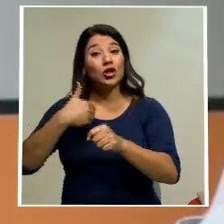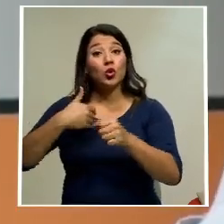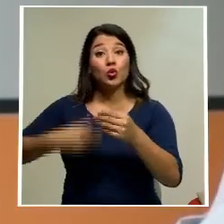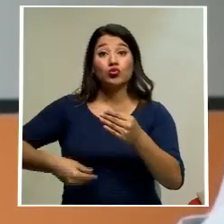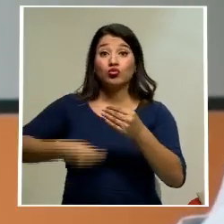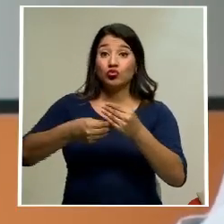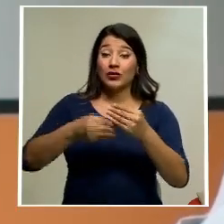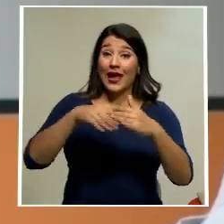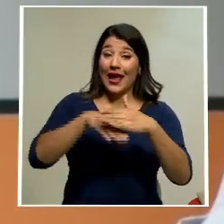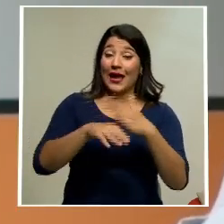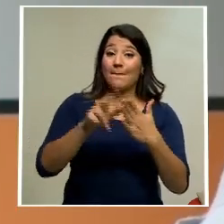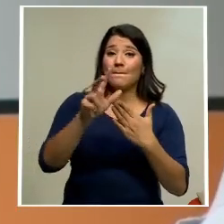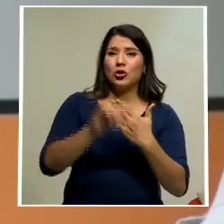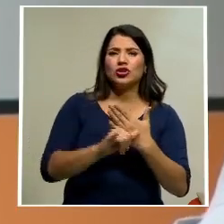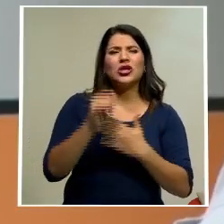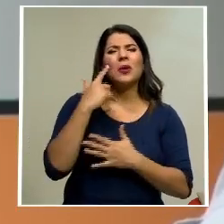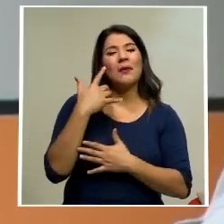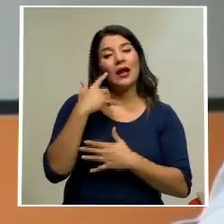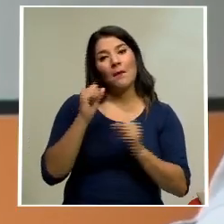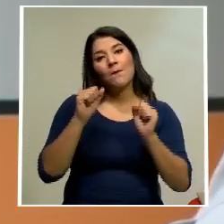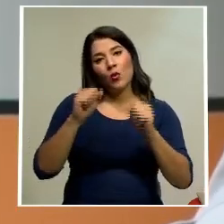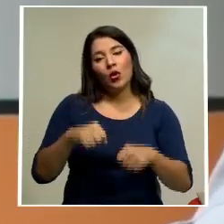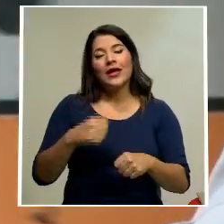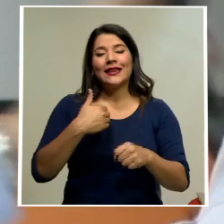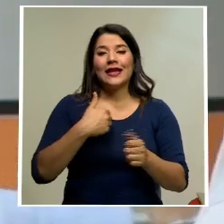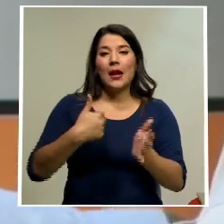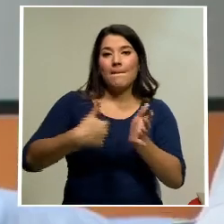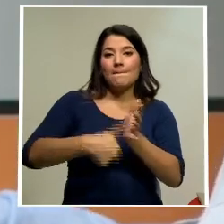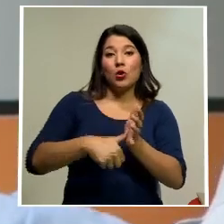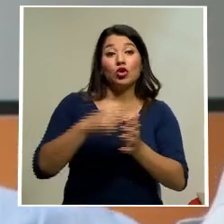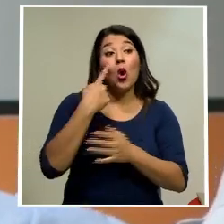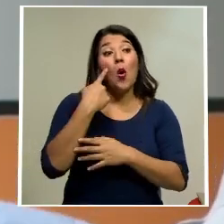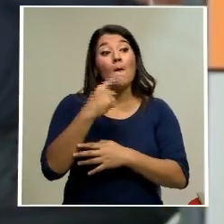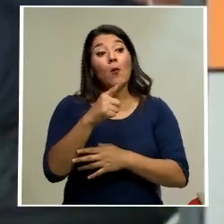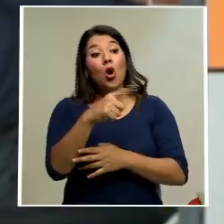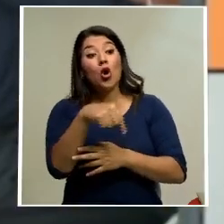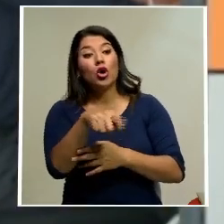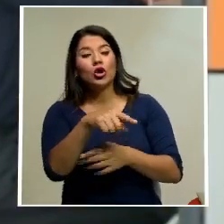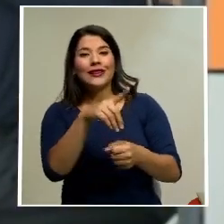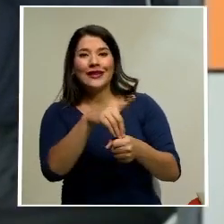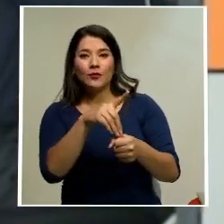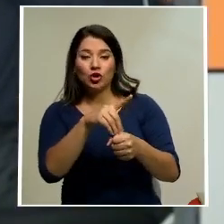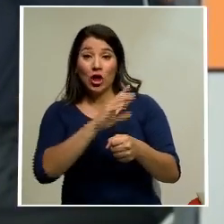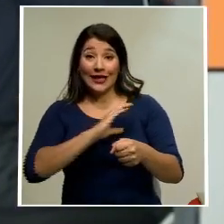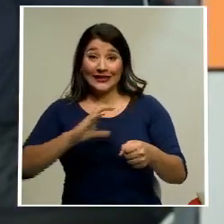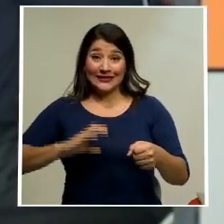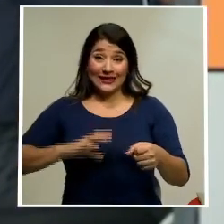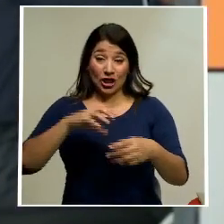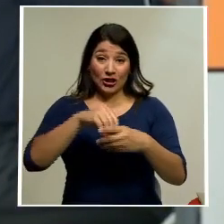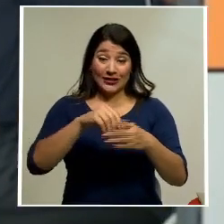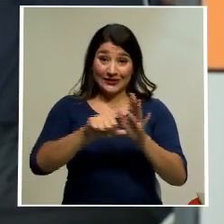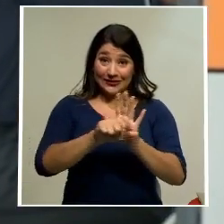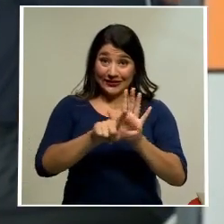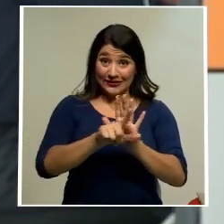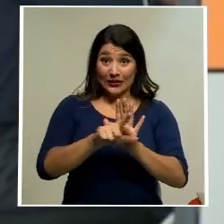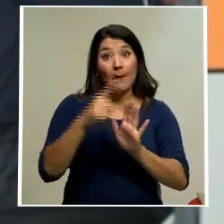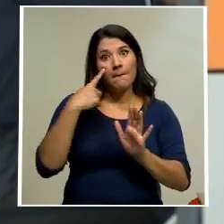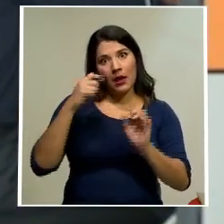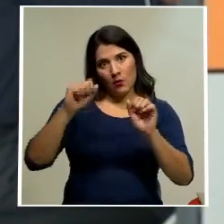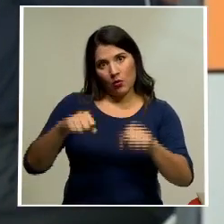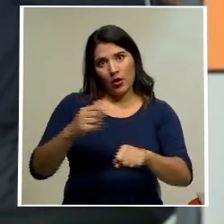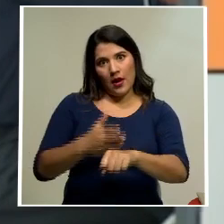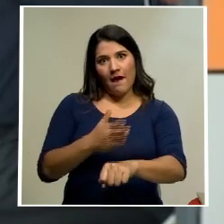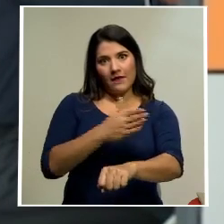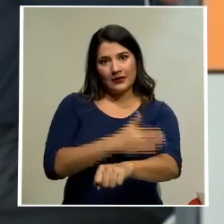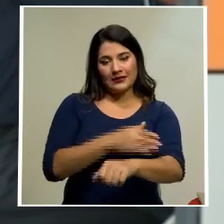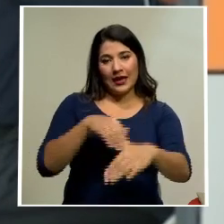en esta iniciativa para poder obtener los votos de los denominados grupos cristianos en el Congreso y que lograra avanzar en